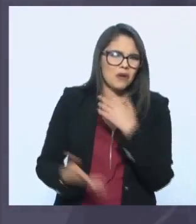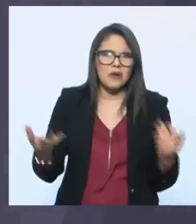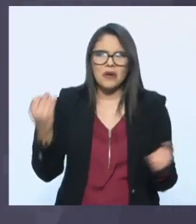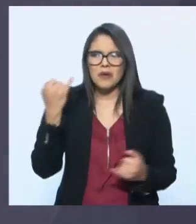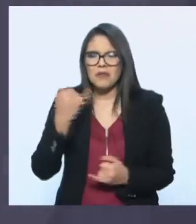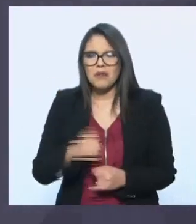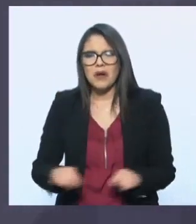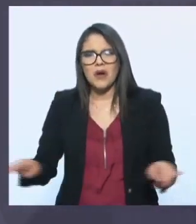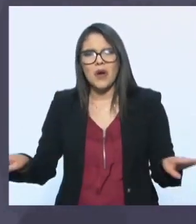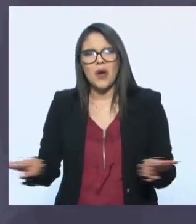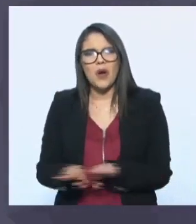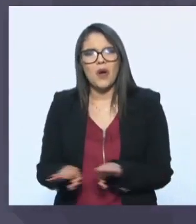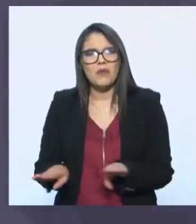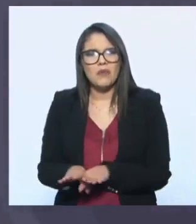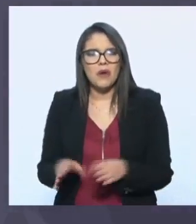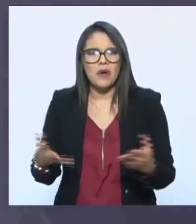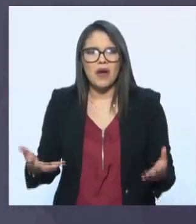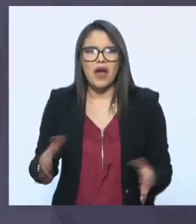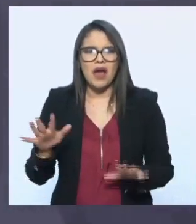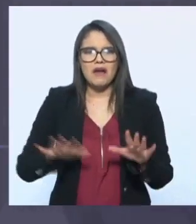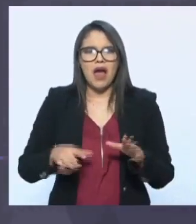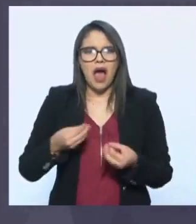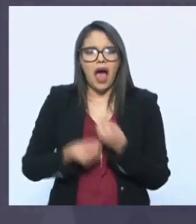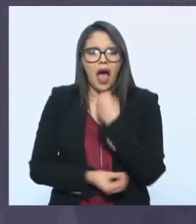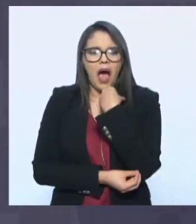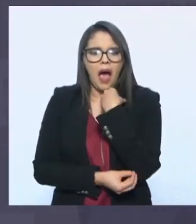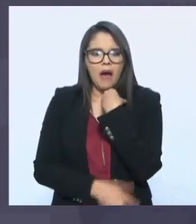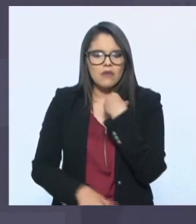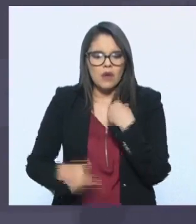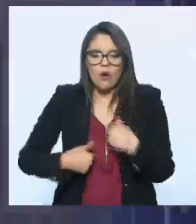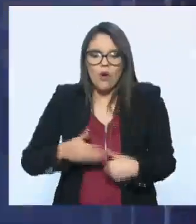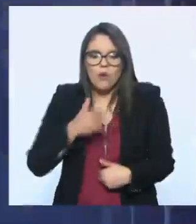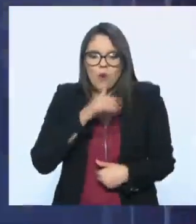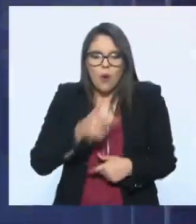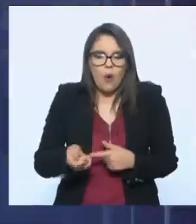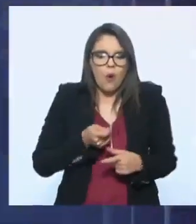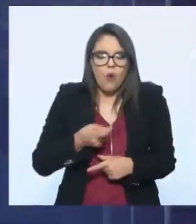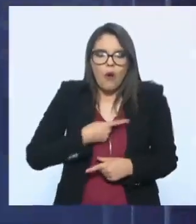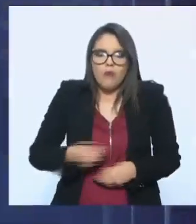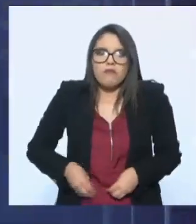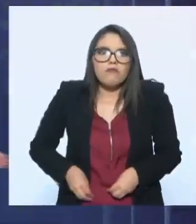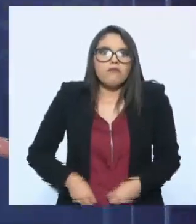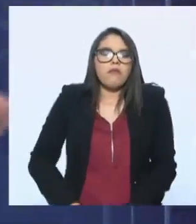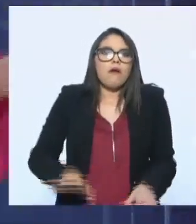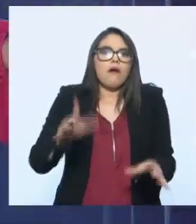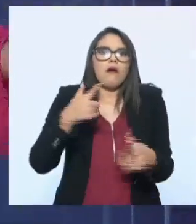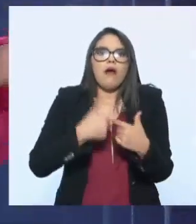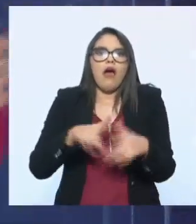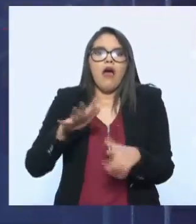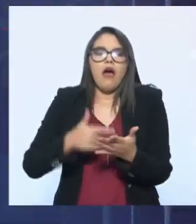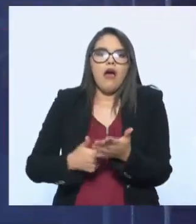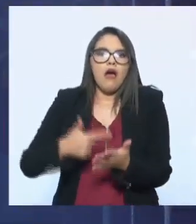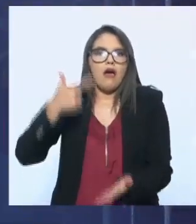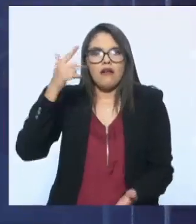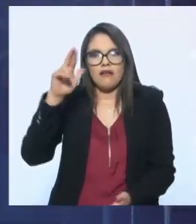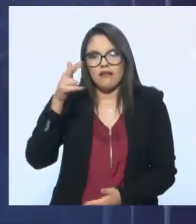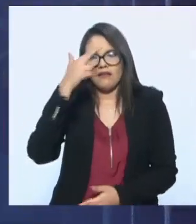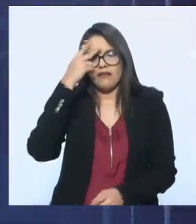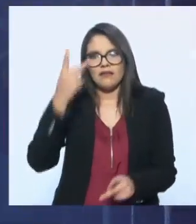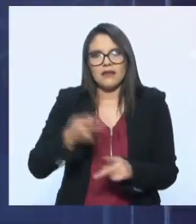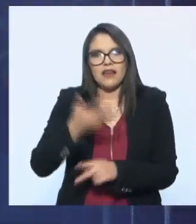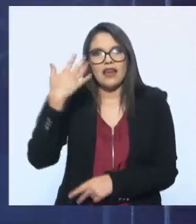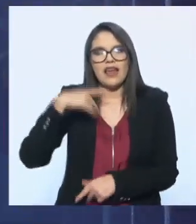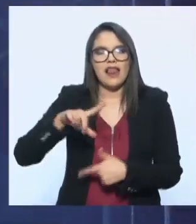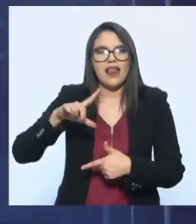aborto involuntario es aquel que de pronto pues no puedes controlar, tú no lo provocaste, estás en cualquier, como el caso de la señora de